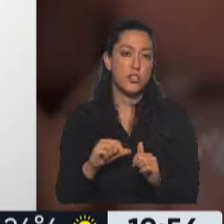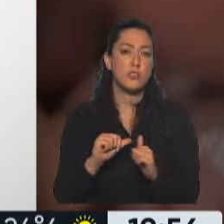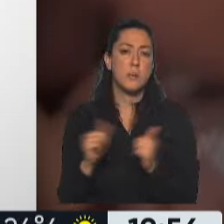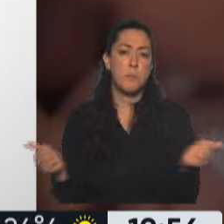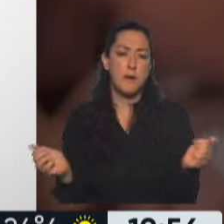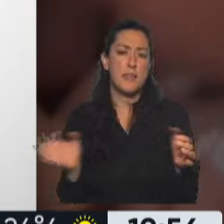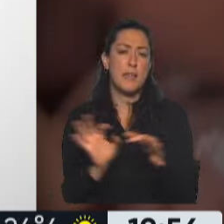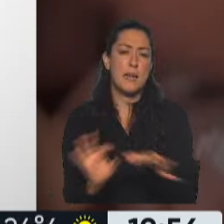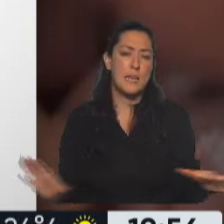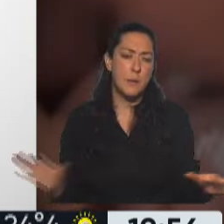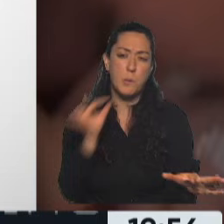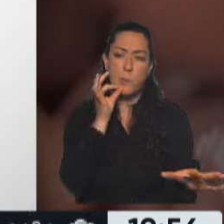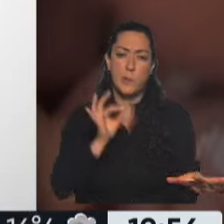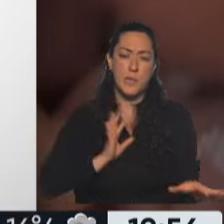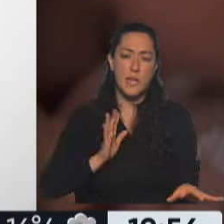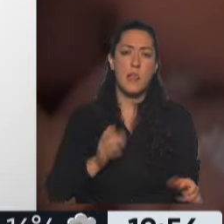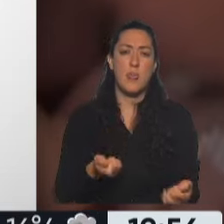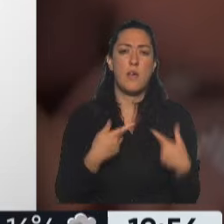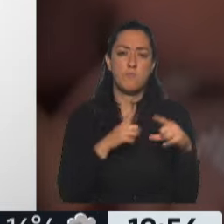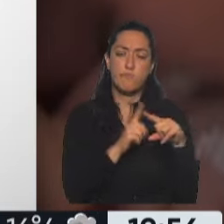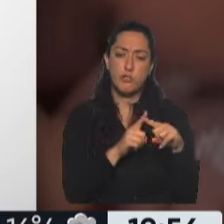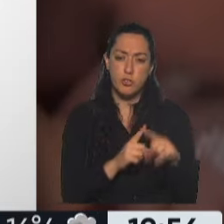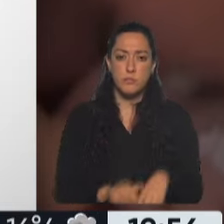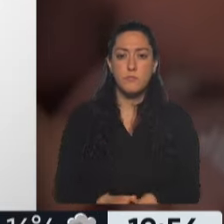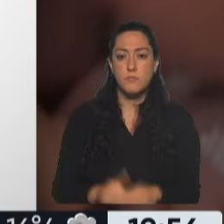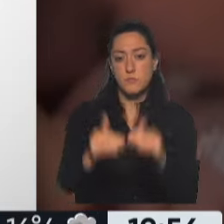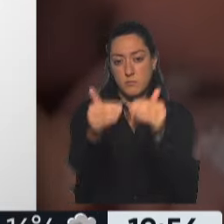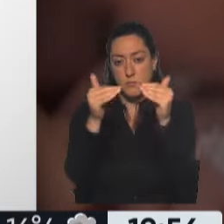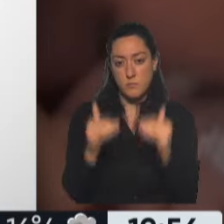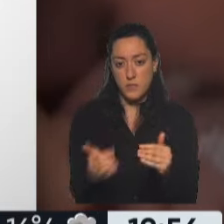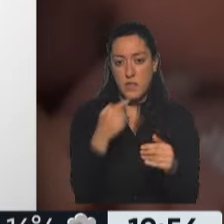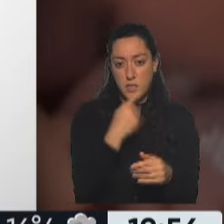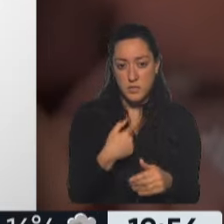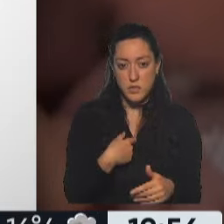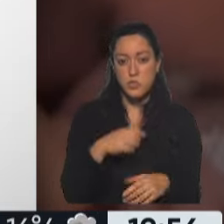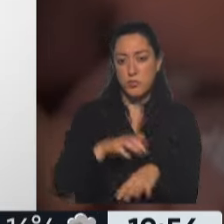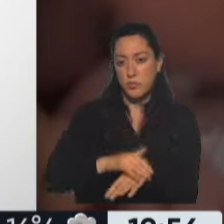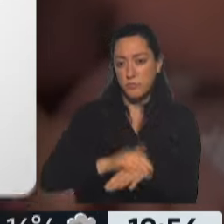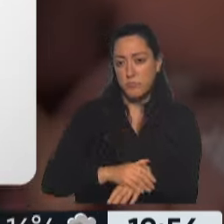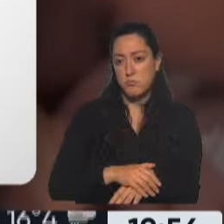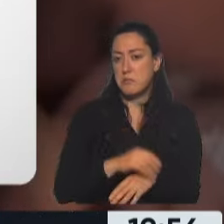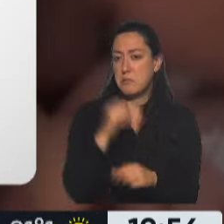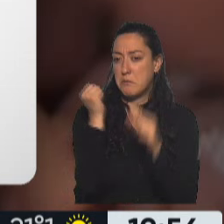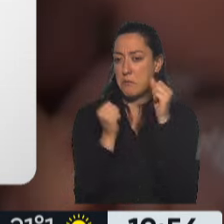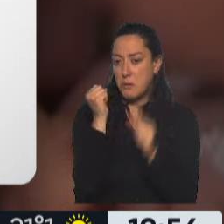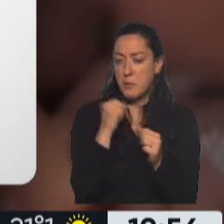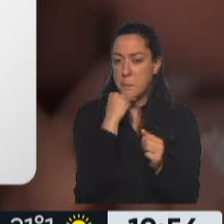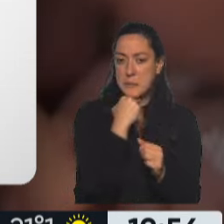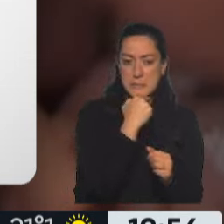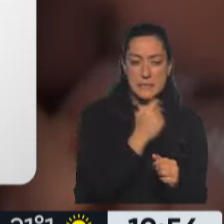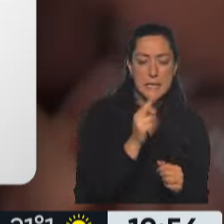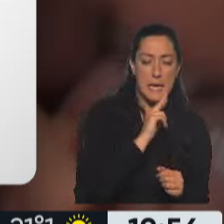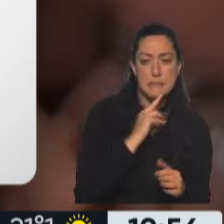quiero y sobre todo me haga bien. Sí. Un poquito más abajo dice, me hago cargo económicamente de mis